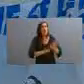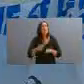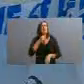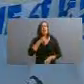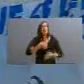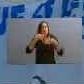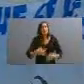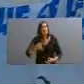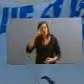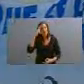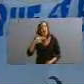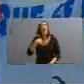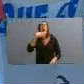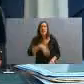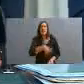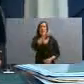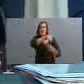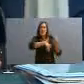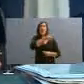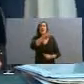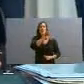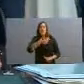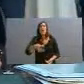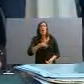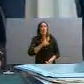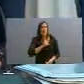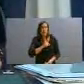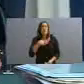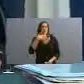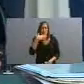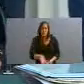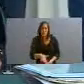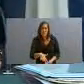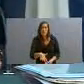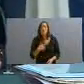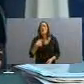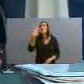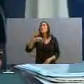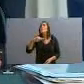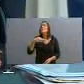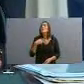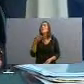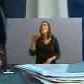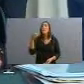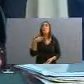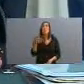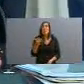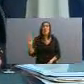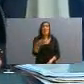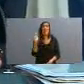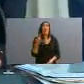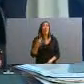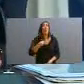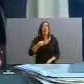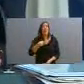respetos. Entendemos el dolor, entendemos el dolor. Lo único que pido es que me entiendan a mí, que yo, hipócrita, no